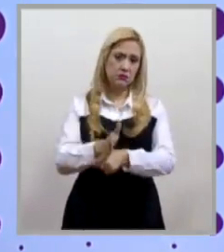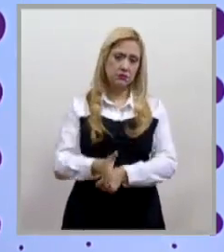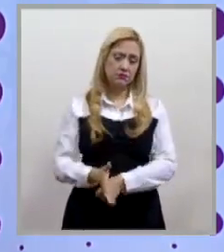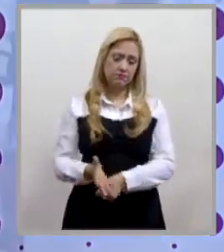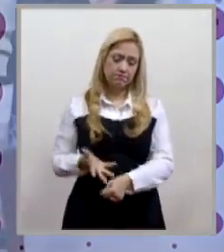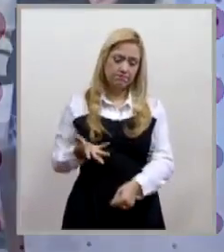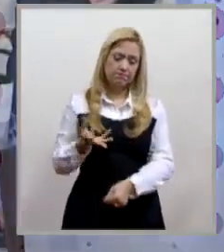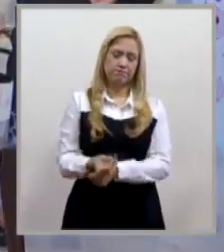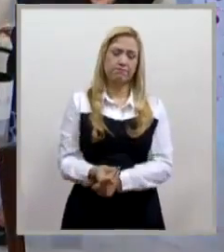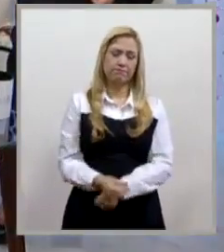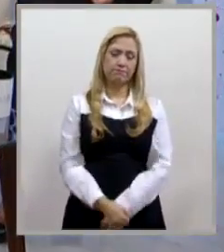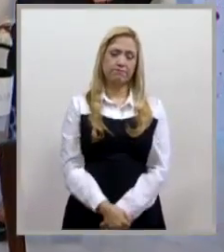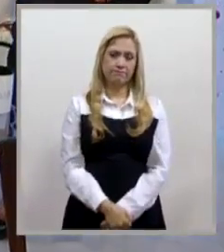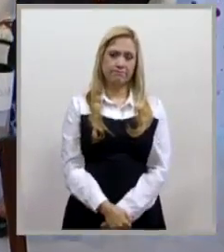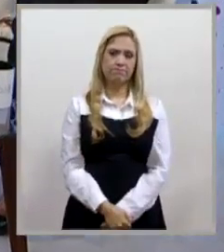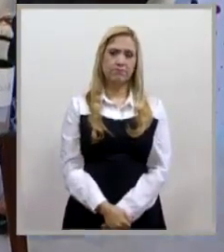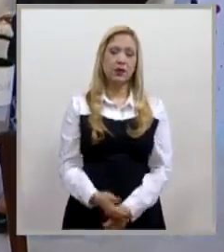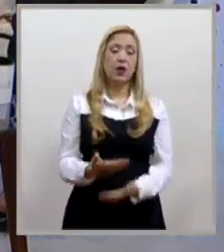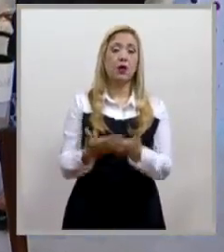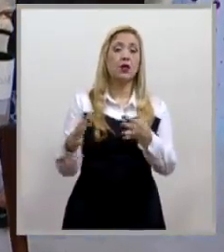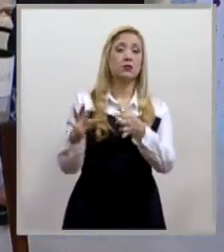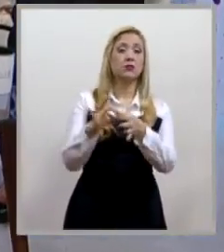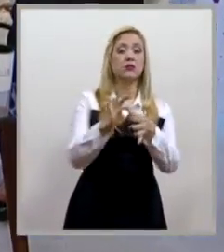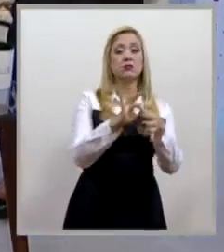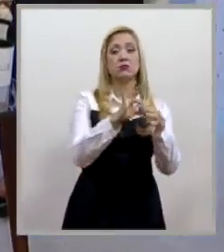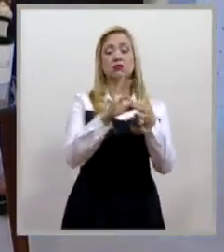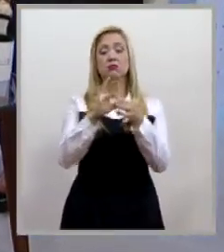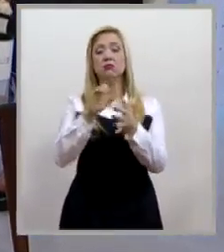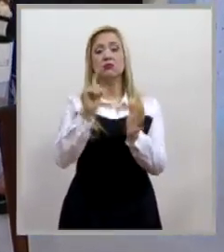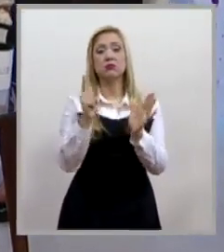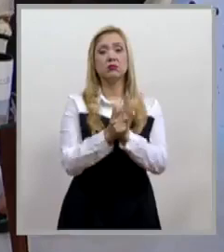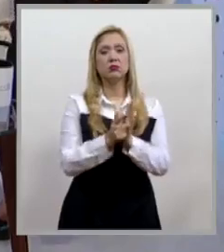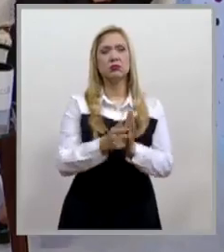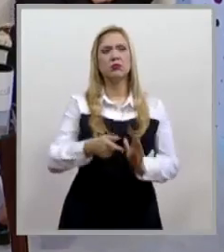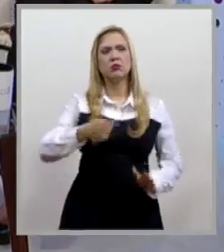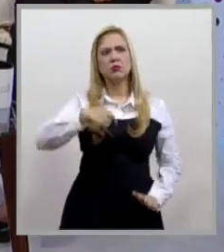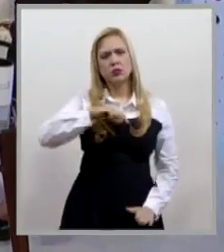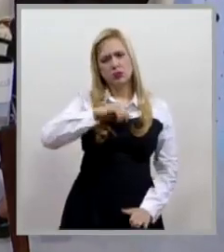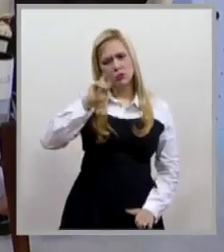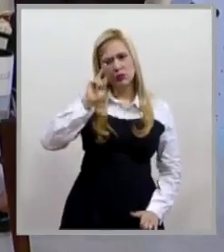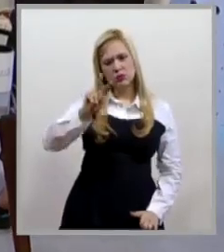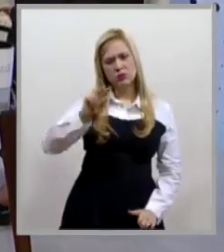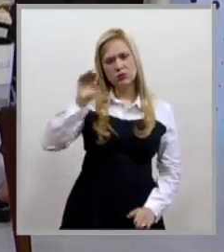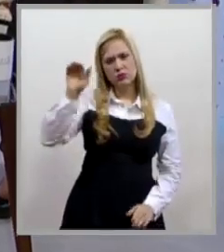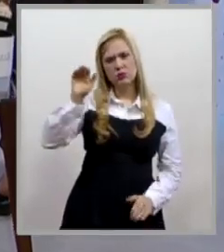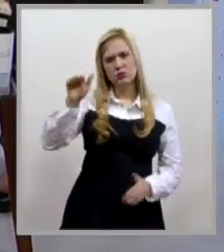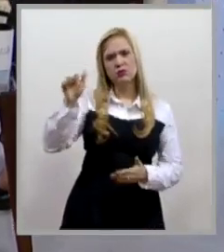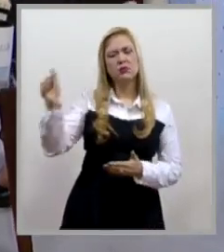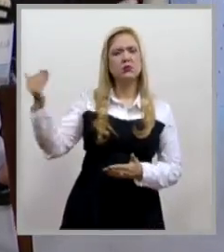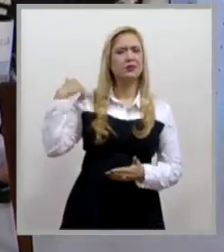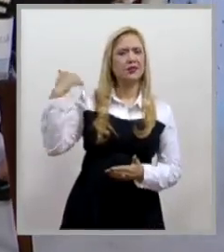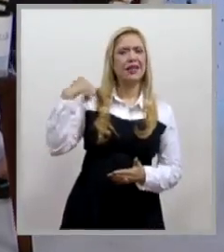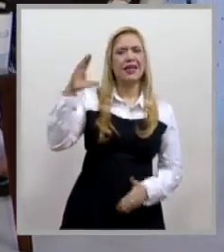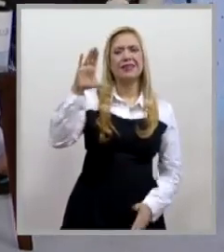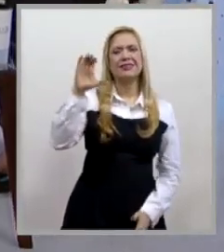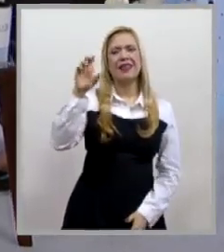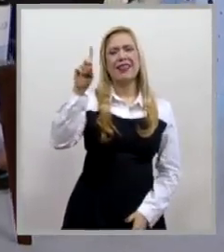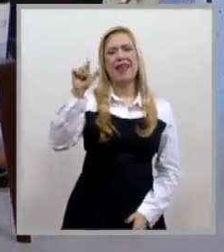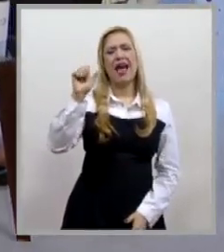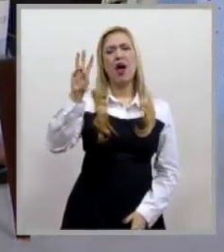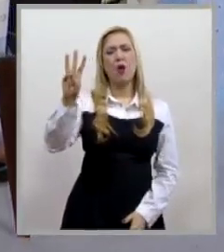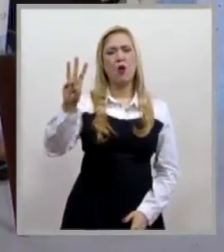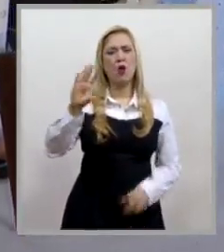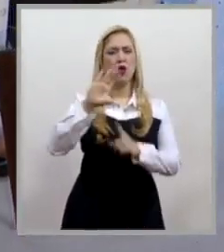a la armonización. Tenemos nosotros observaciones del Comité CEDAW en el